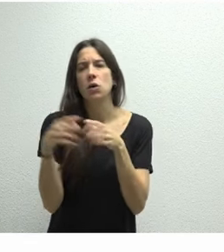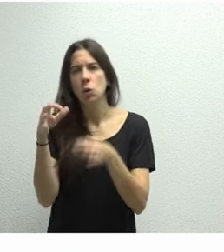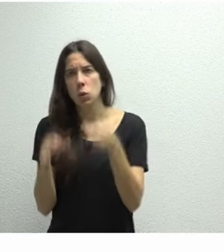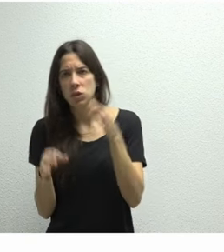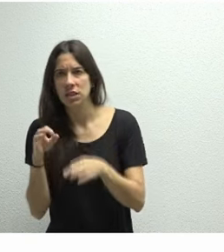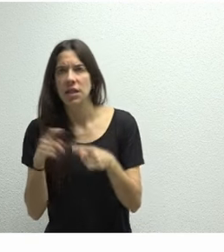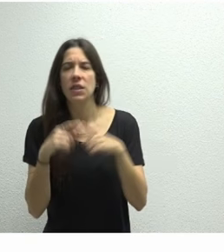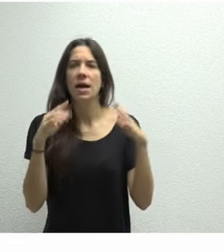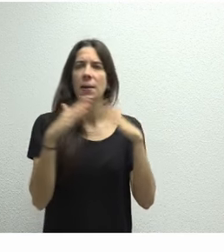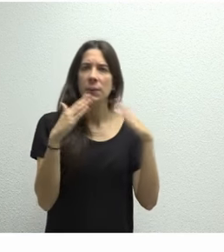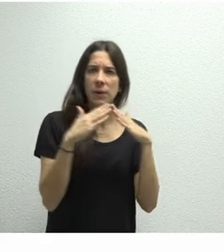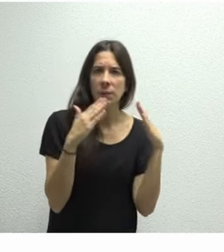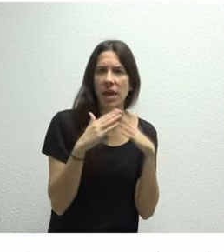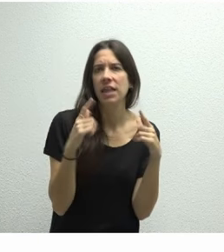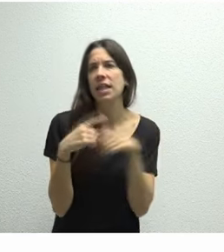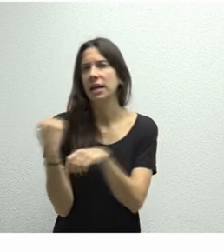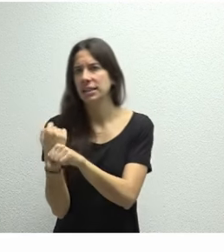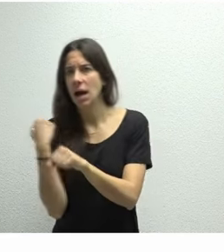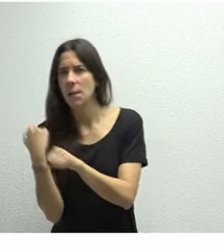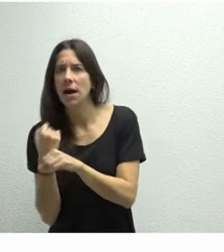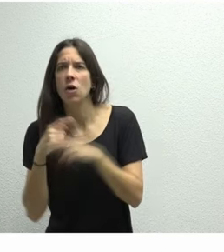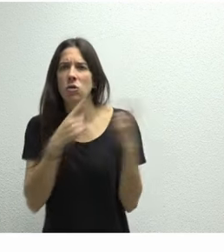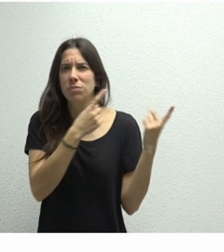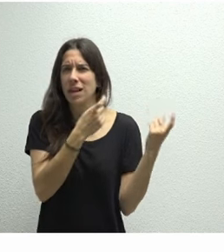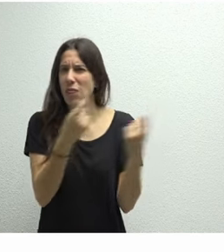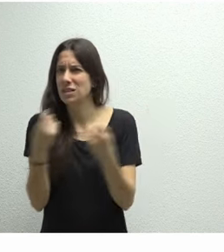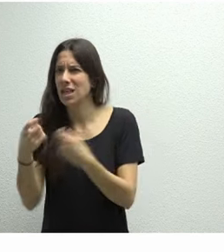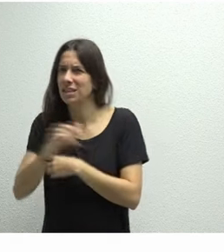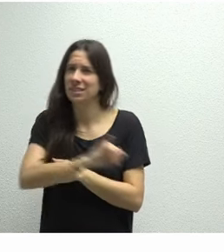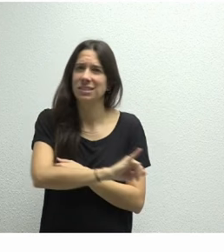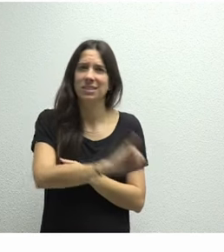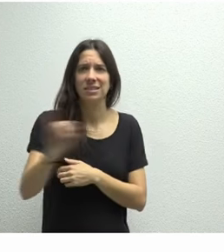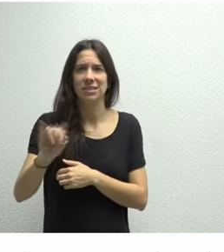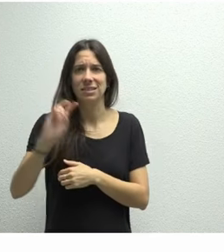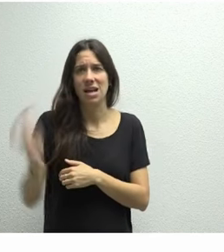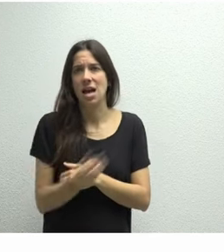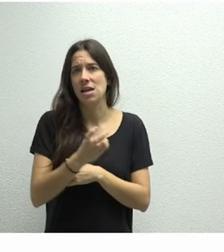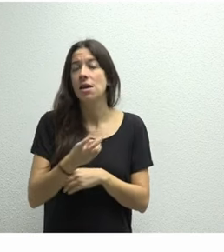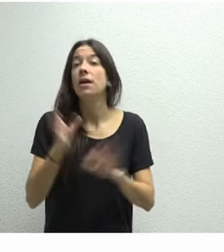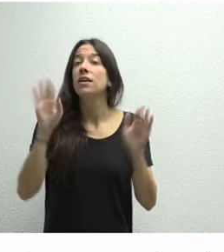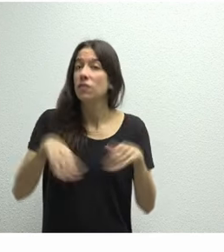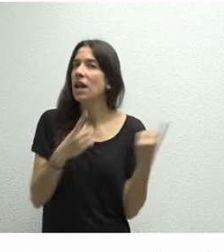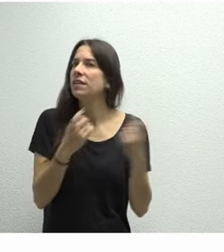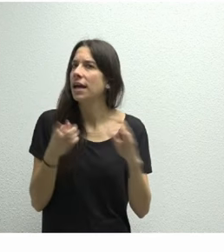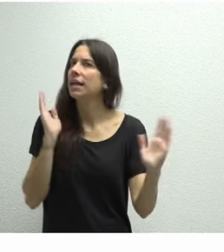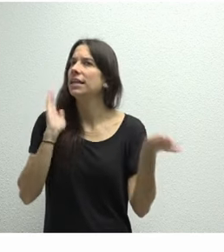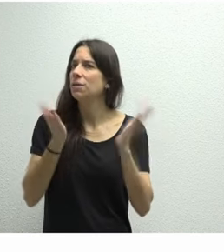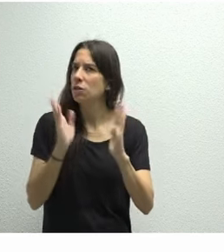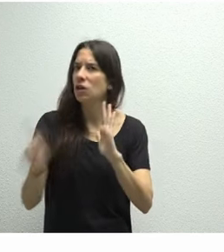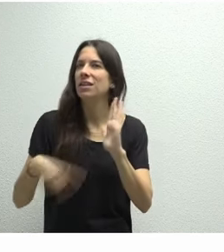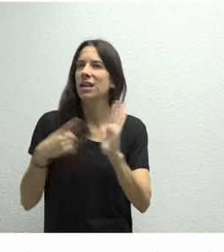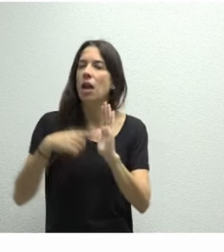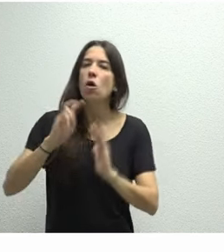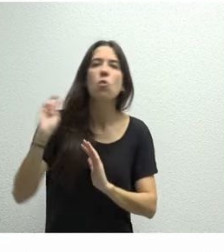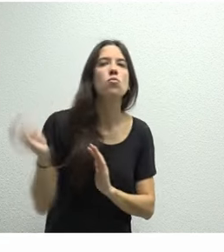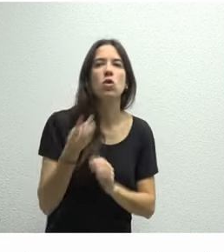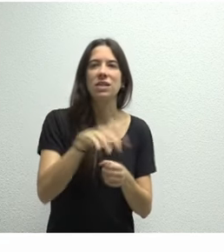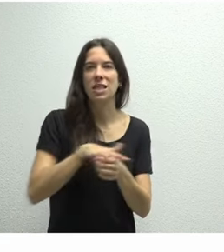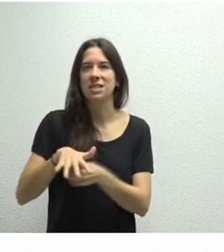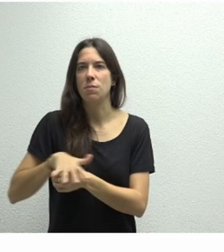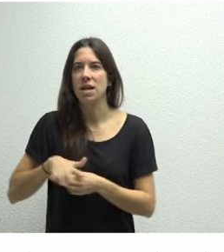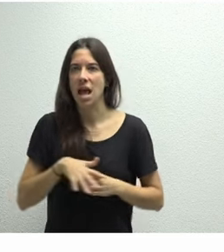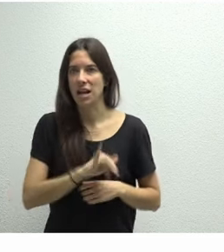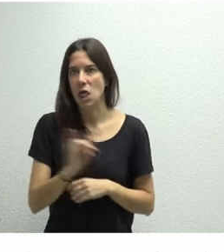trabajo muchas necesidades no y que requieren de una intervención integral multidisciplinar no digamos